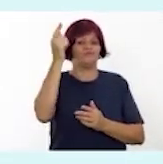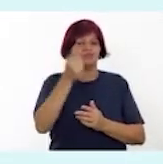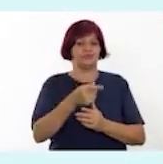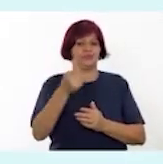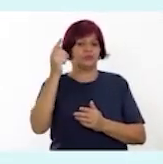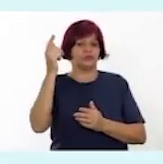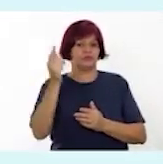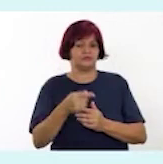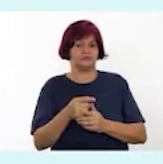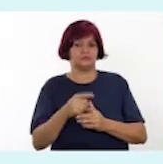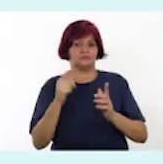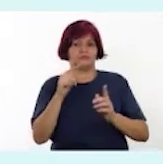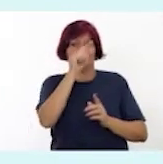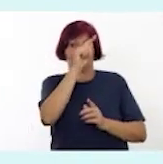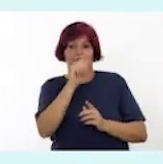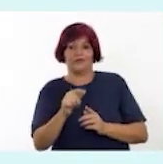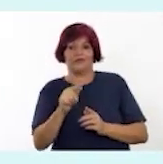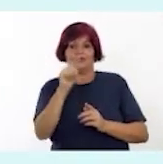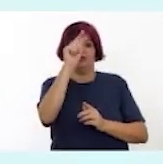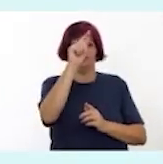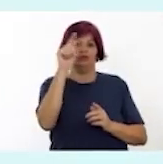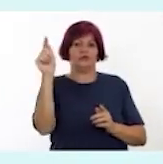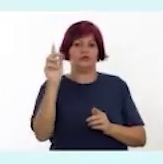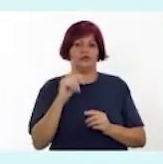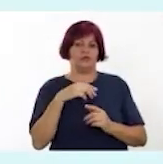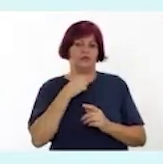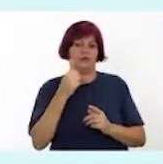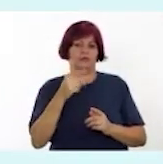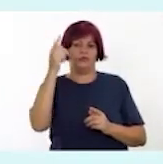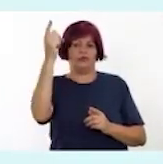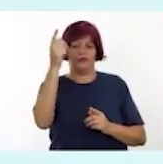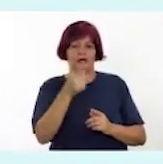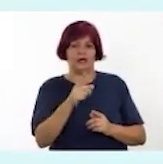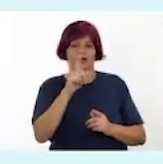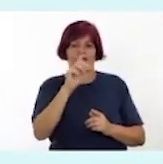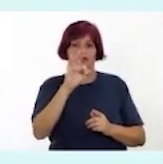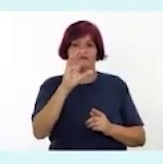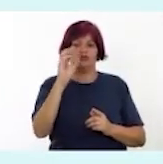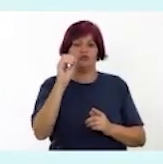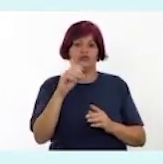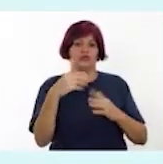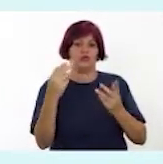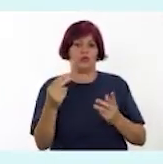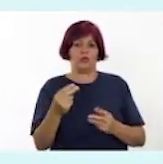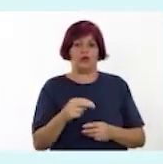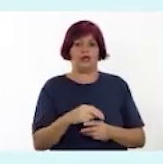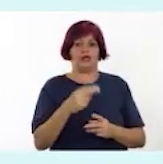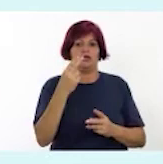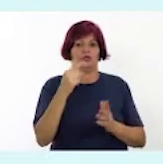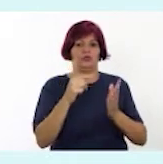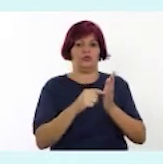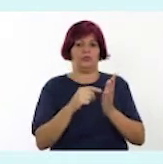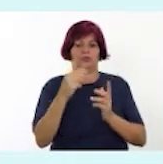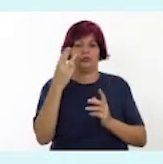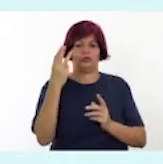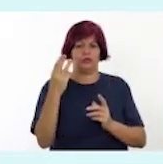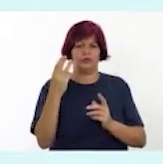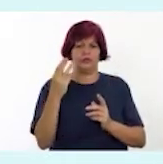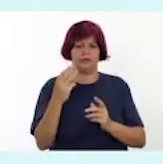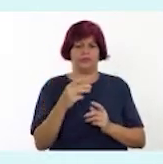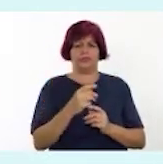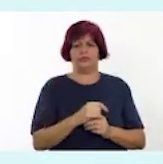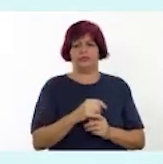llevamos a un único, simplificamos los radicales, bueno, la raíz de 180 nos queda 2 por